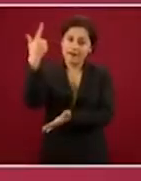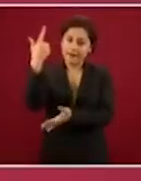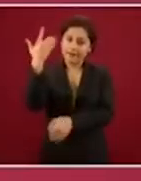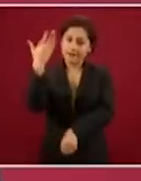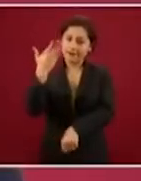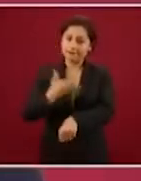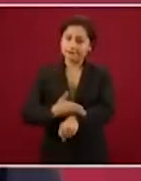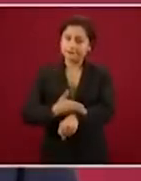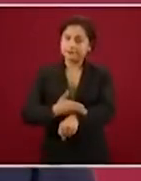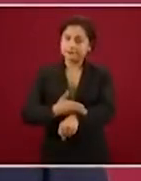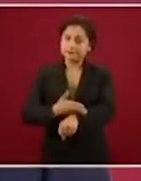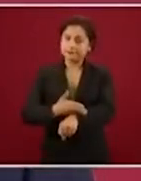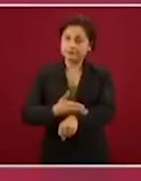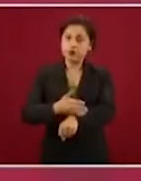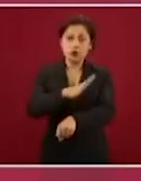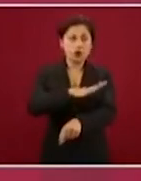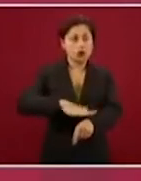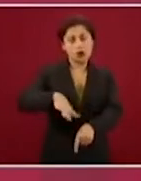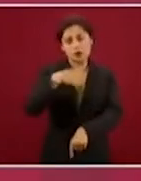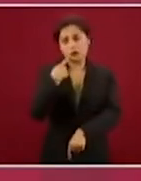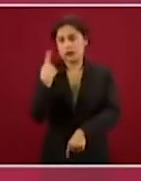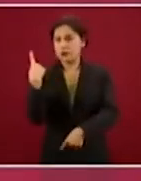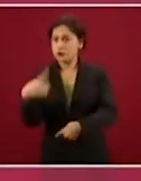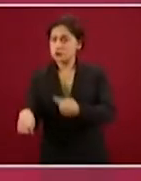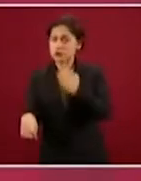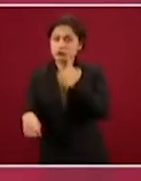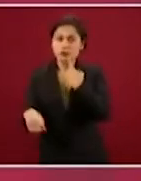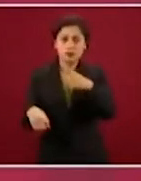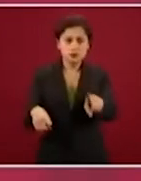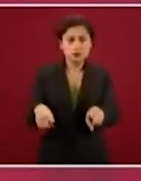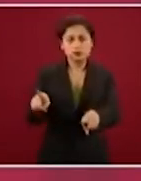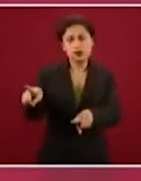cárcel el que cometa fraude electoral sin